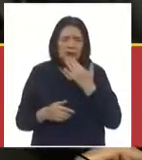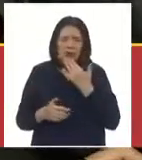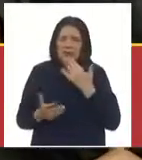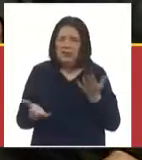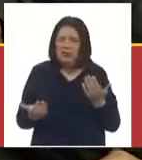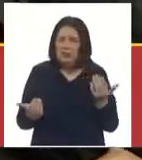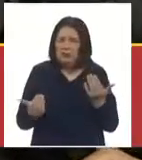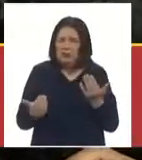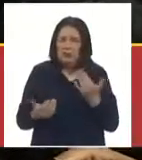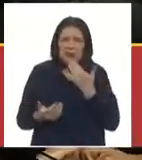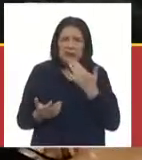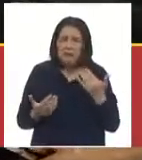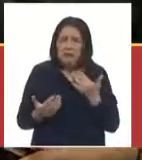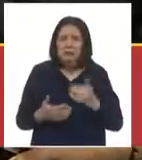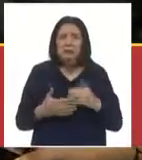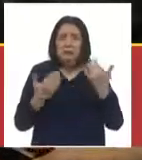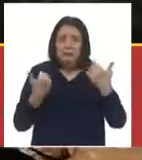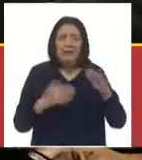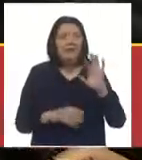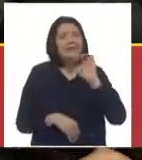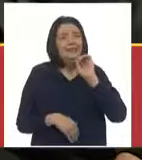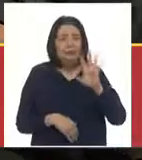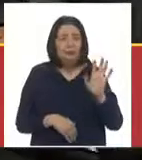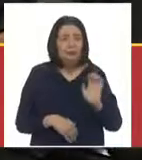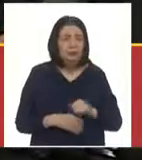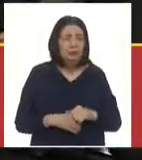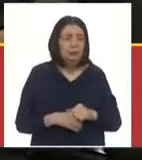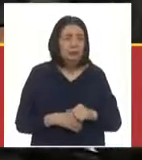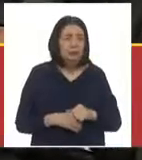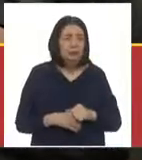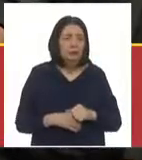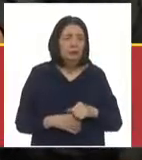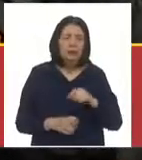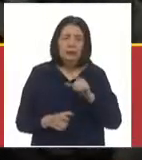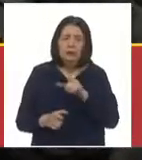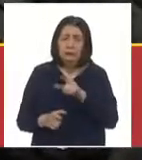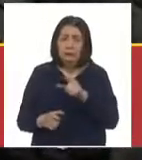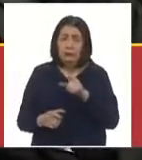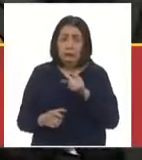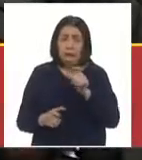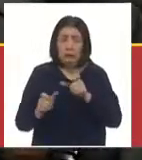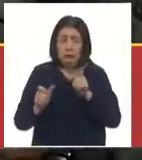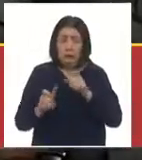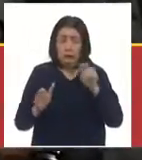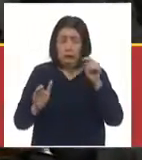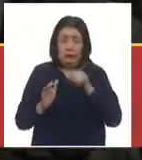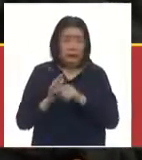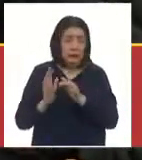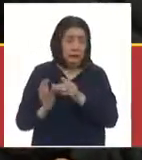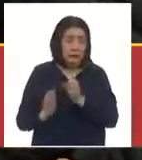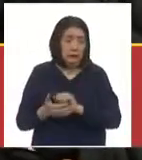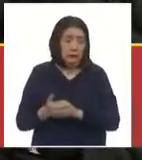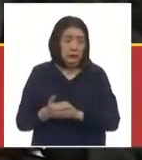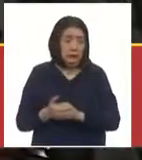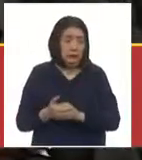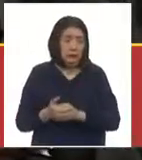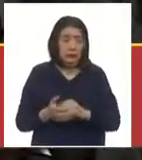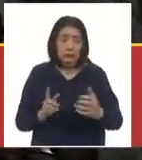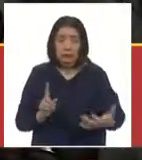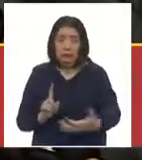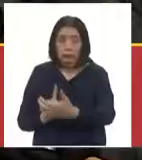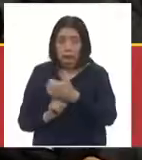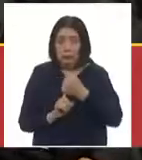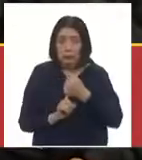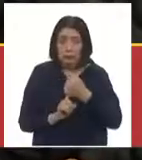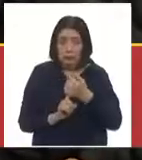tienen miedo? Como he dicho, los asesinos, los